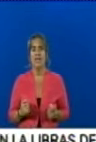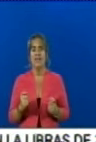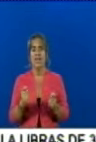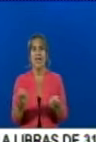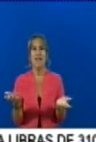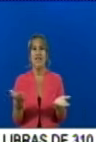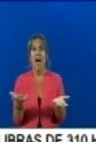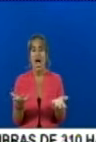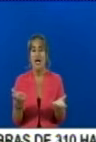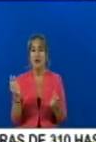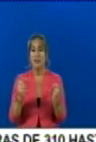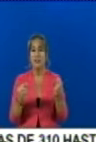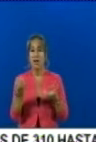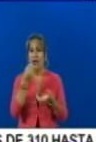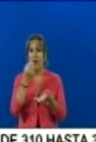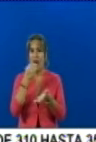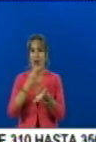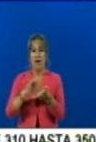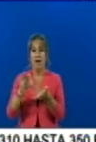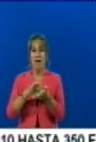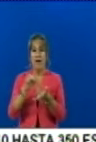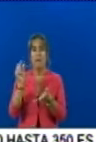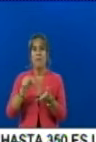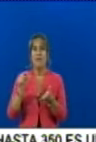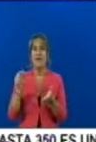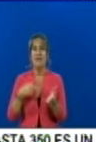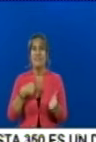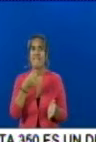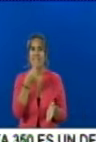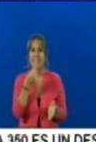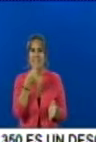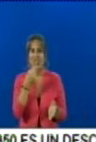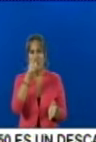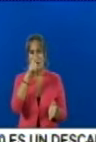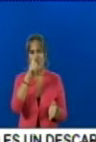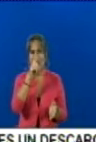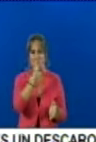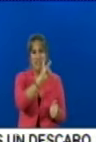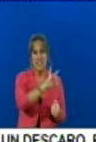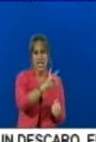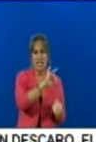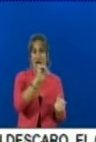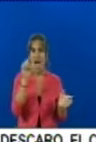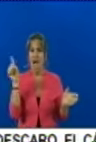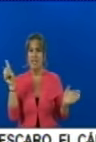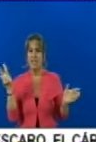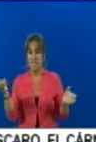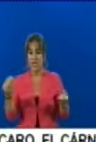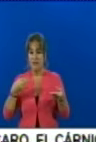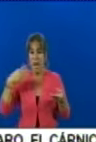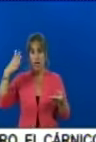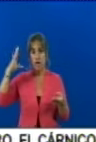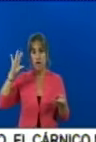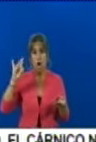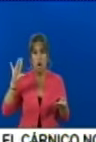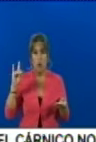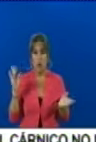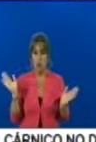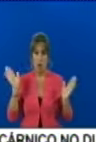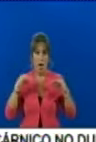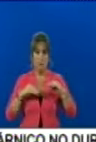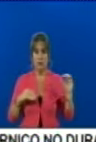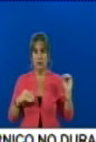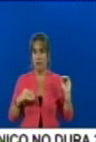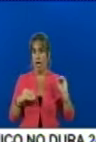algún producto a la canasta familiar normada a los grupos, a los niños de 7 a 13 años que recibían yogur de soya, y